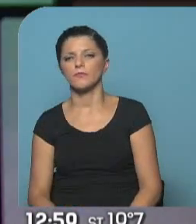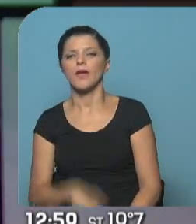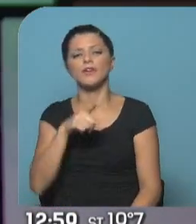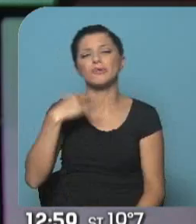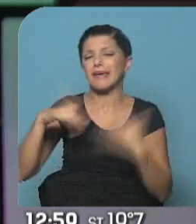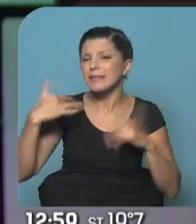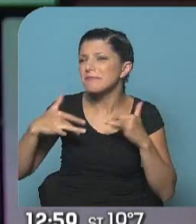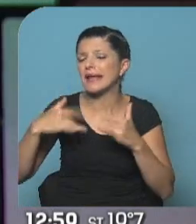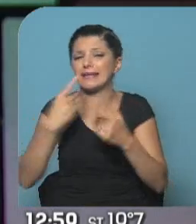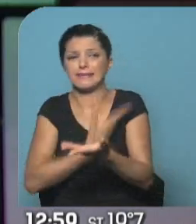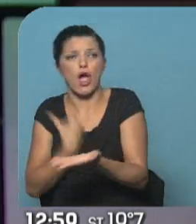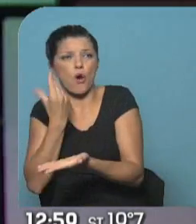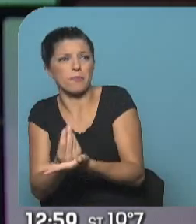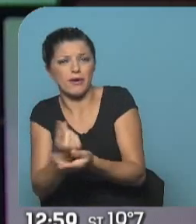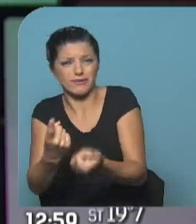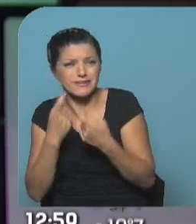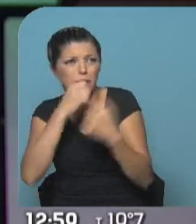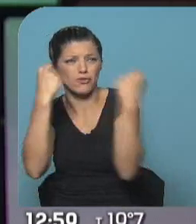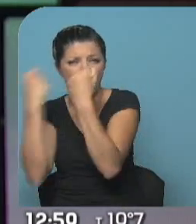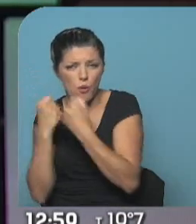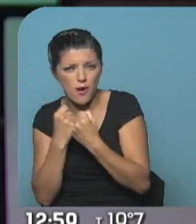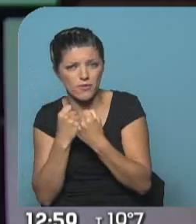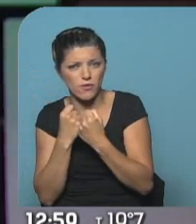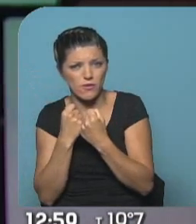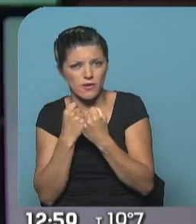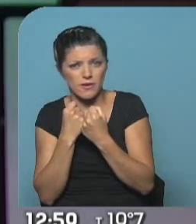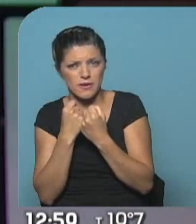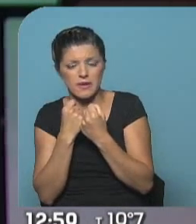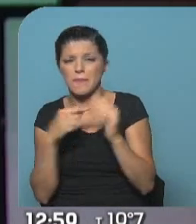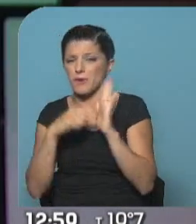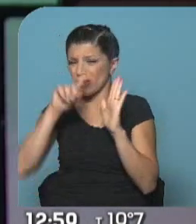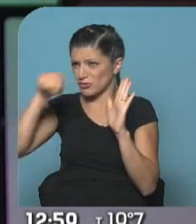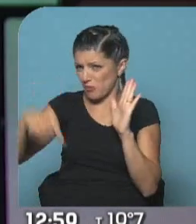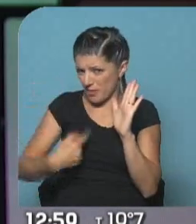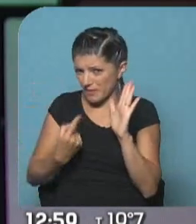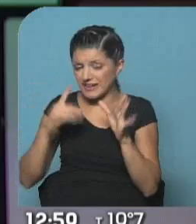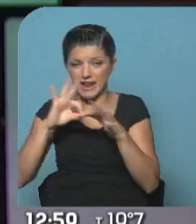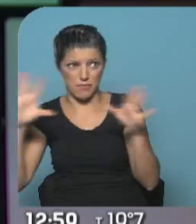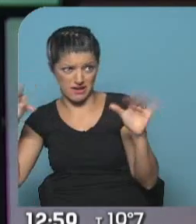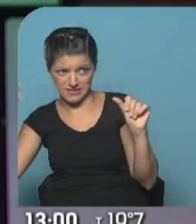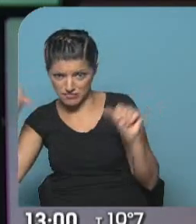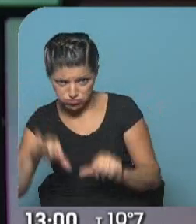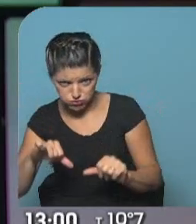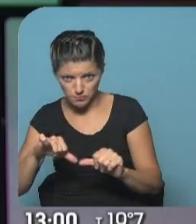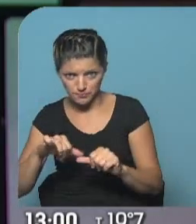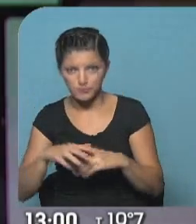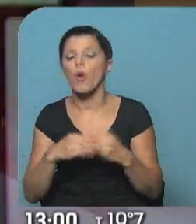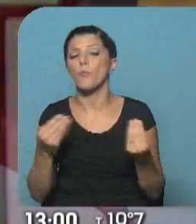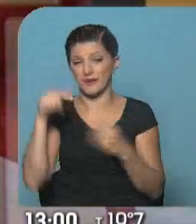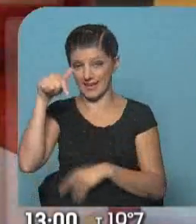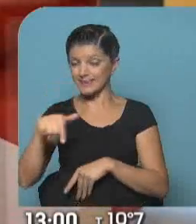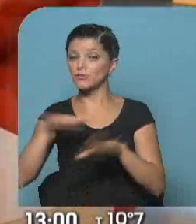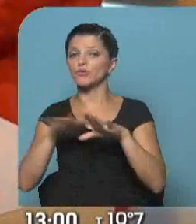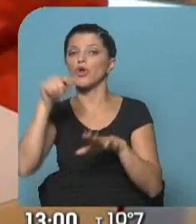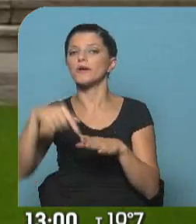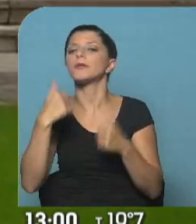la gobernabilidad no implica también un sacrificio de democracia. Porque lo bueno de este escenario es que ya hay más voces, ¿no? Y